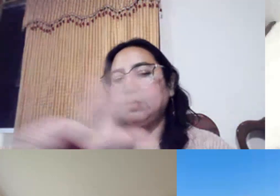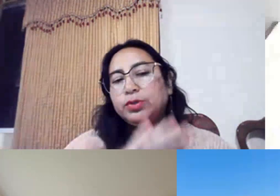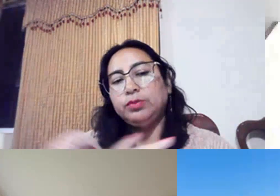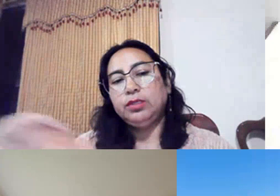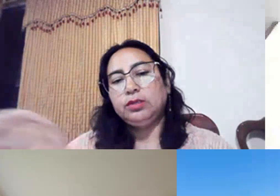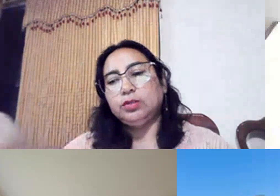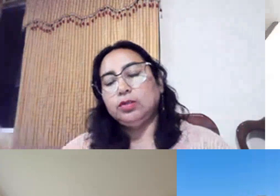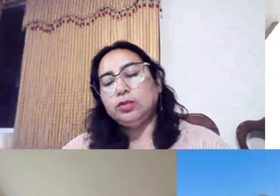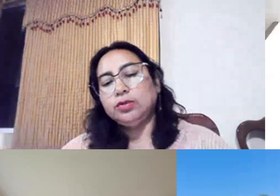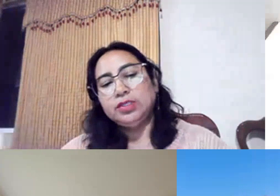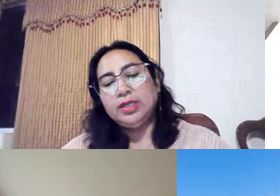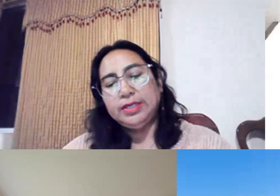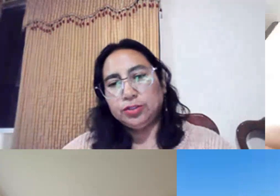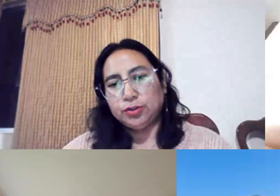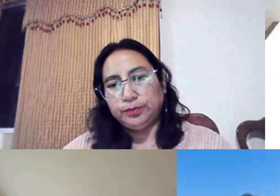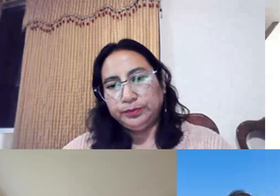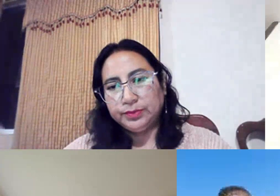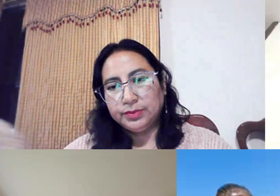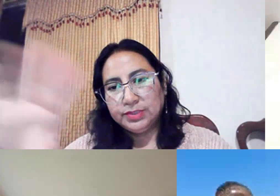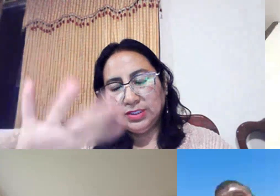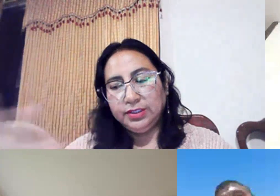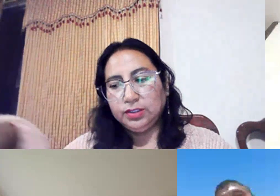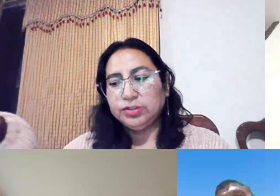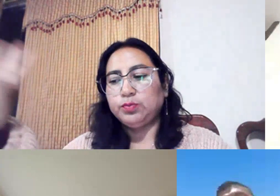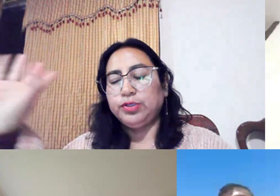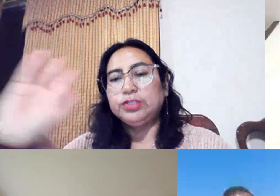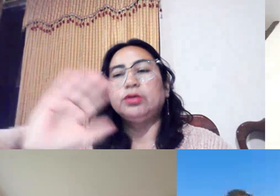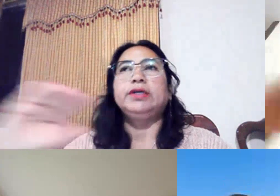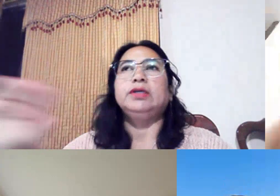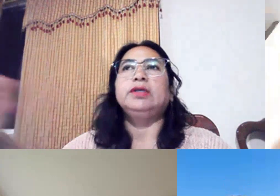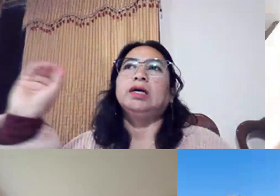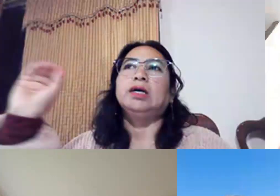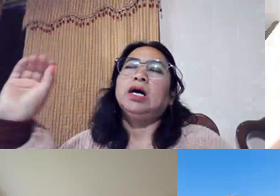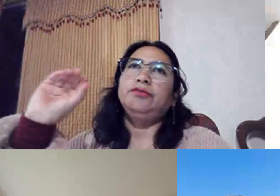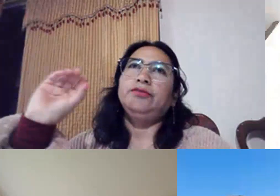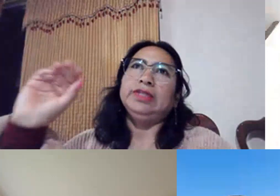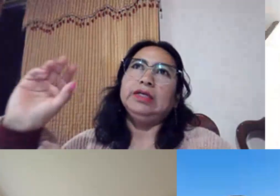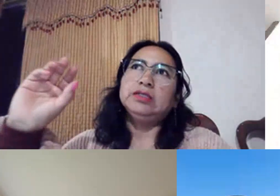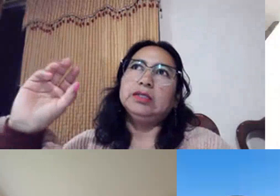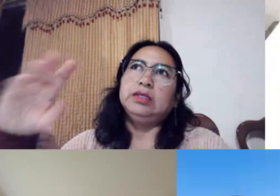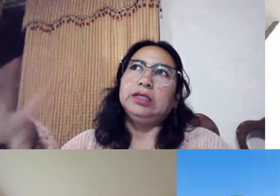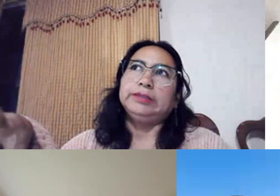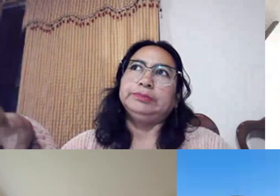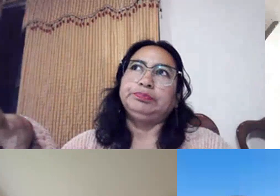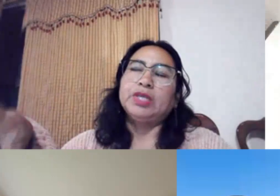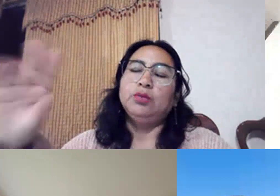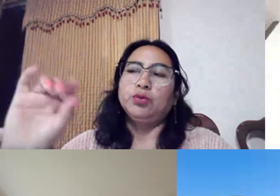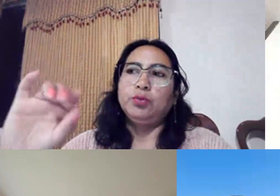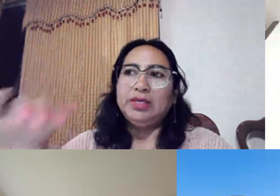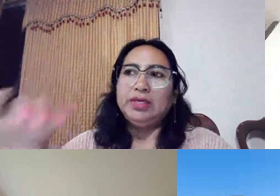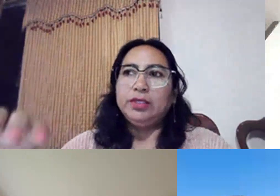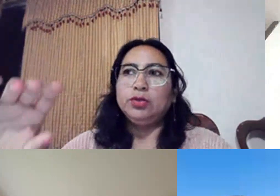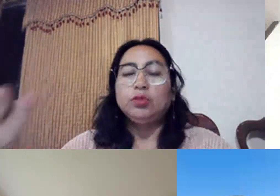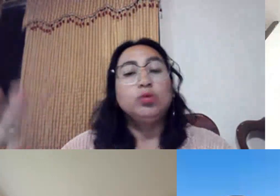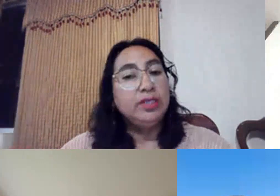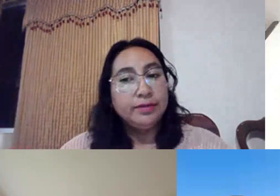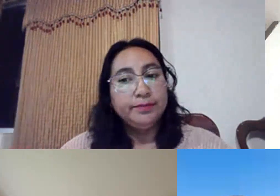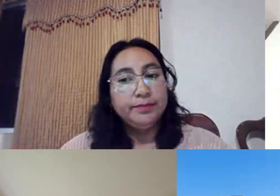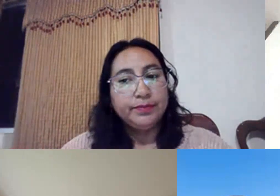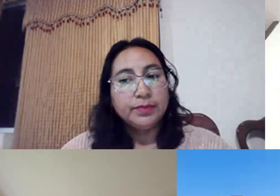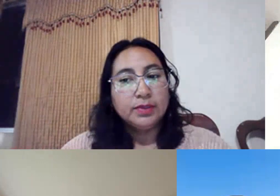se saca el promedio de todo lo que usted ha hecho. ¿Sí? Ah, ya, Entonces, chévere. por eso ahí ya al final le sale el promedio